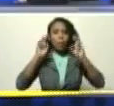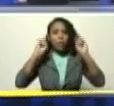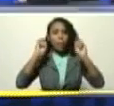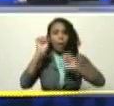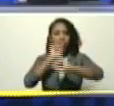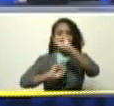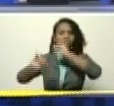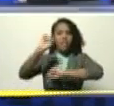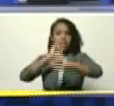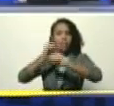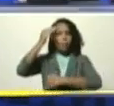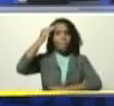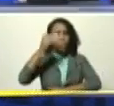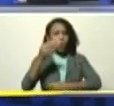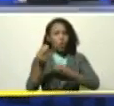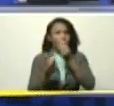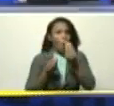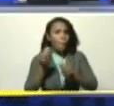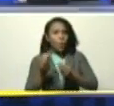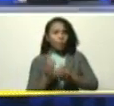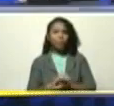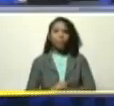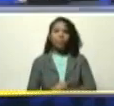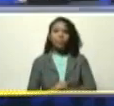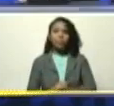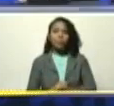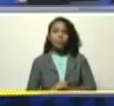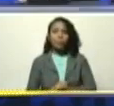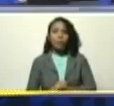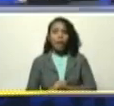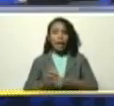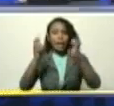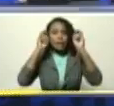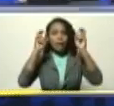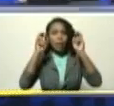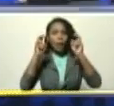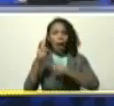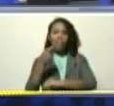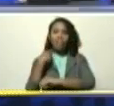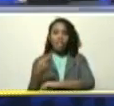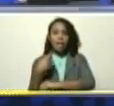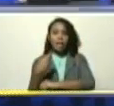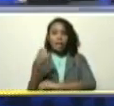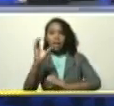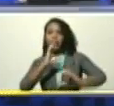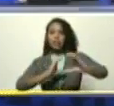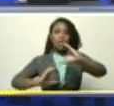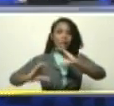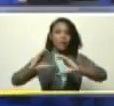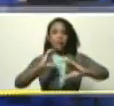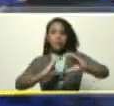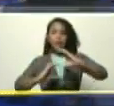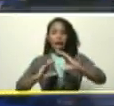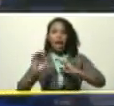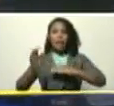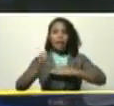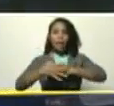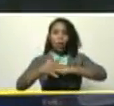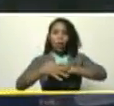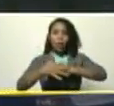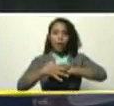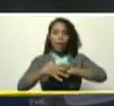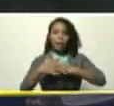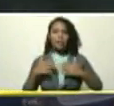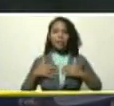defensa militar, en el campo de las finanzas, de la ciencia, de la tecnología, de